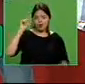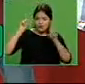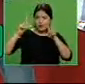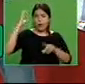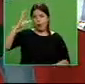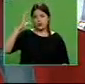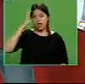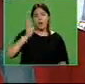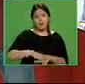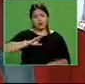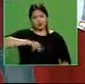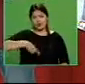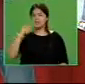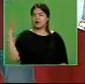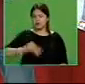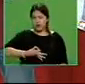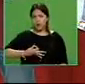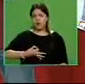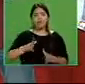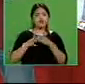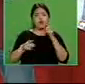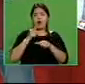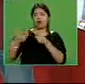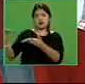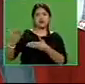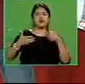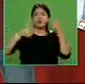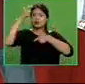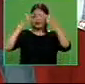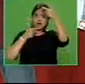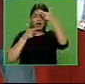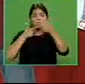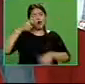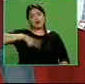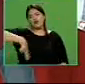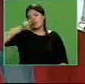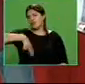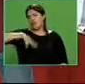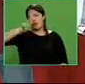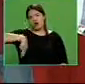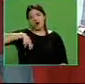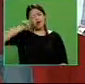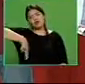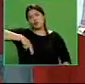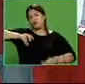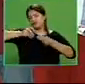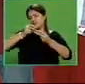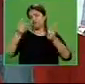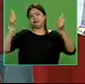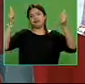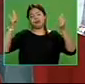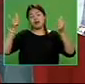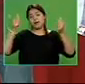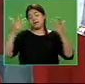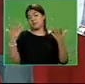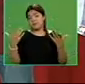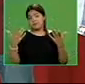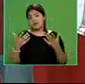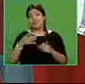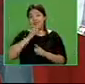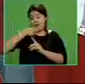conciencia, porque estamos seguros que el legado de nuestro comandante nunca, más nunca desaparecerá, más bien